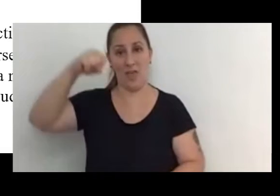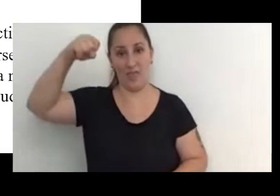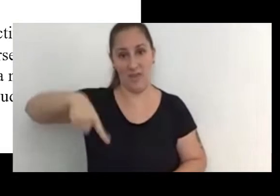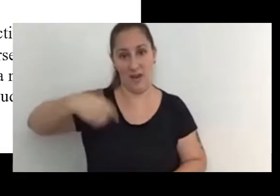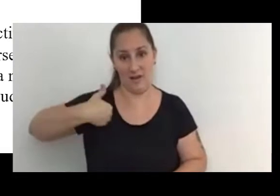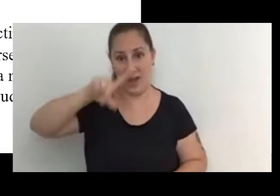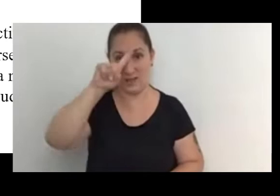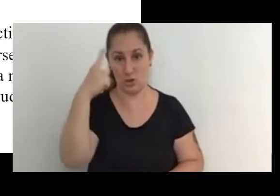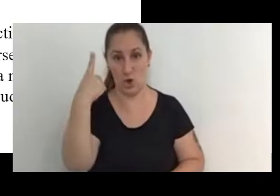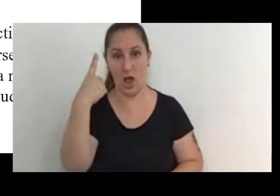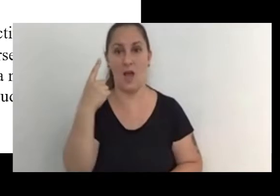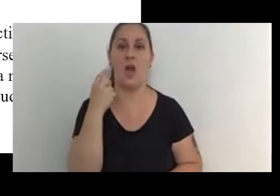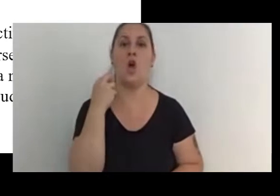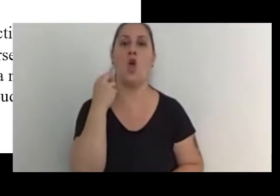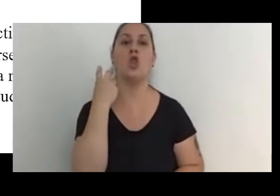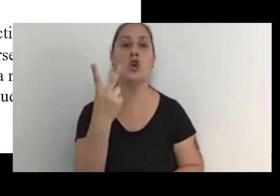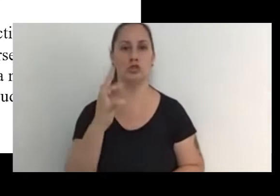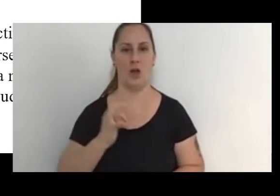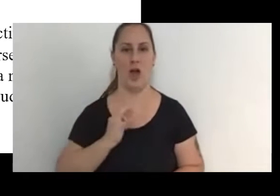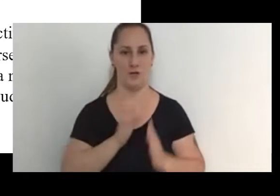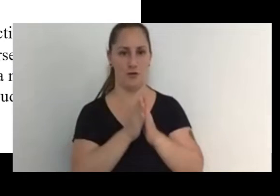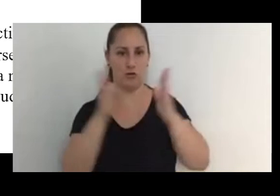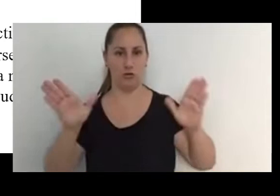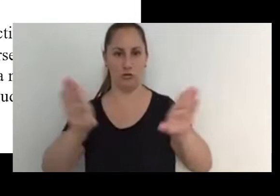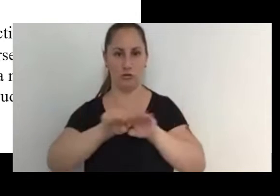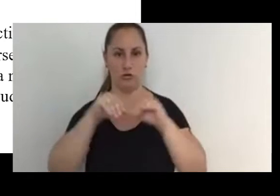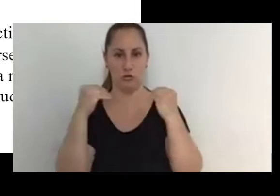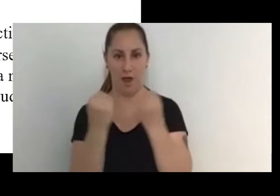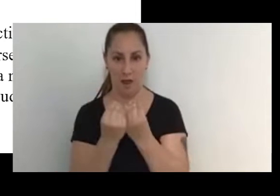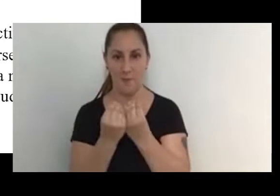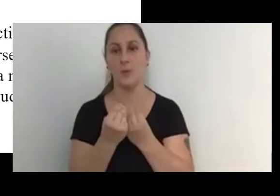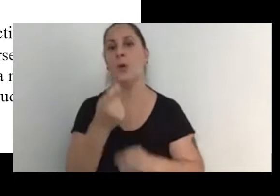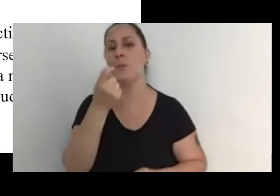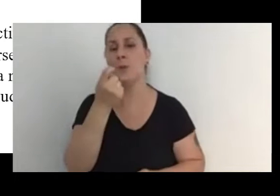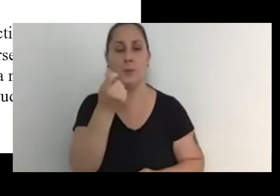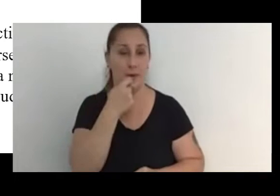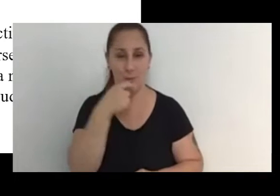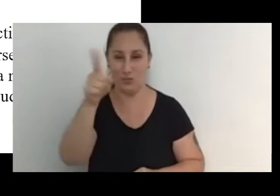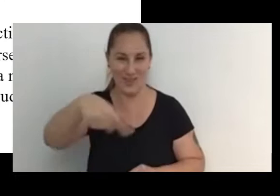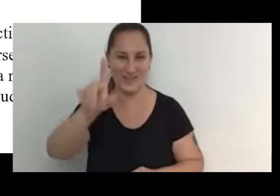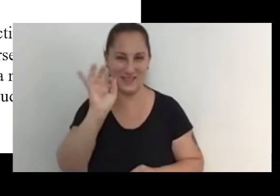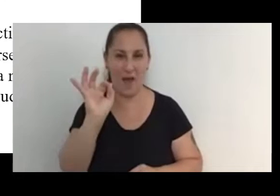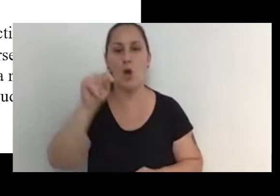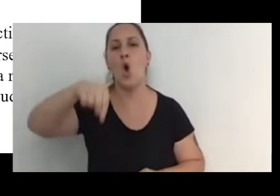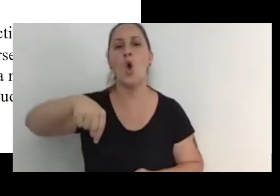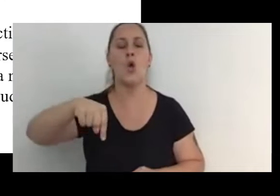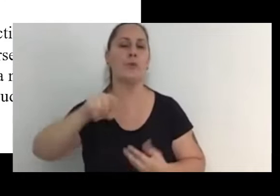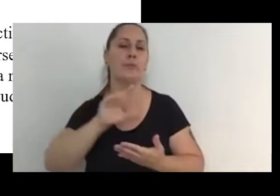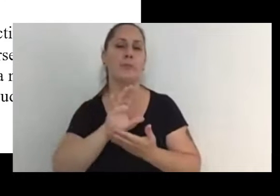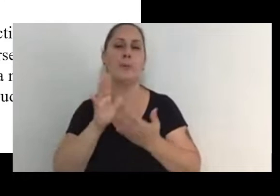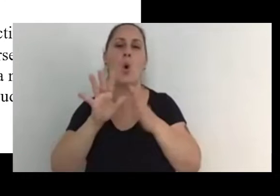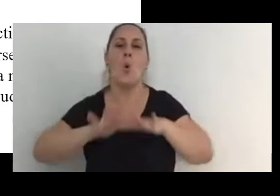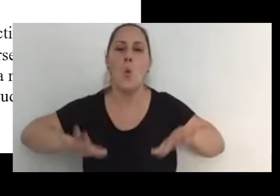en 2 años. Ustedes saben que, por ejemplo, hoy una herramienta, un mueble útil o